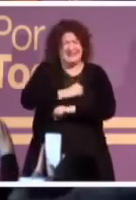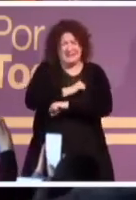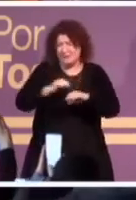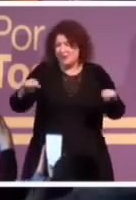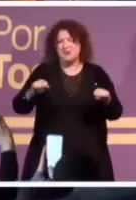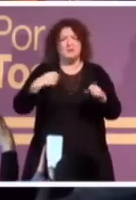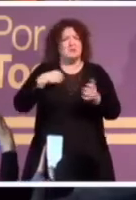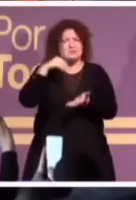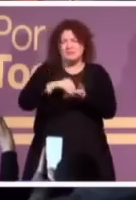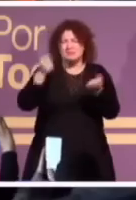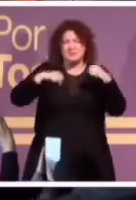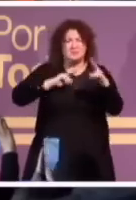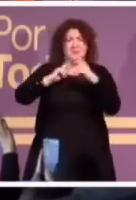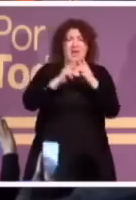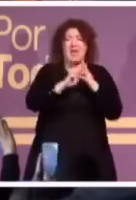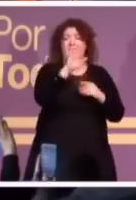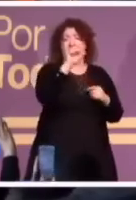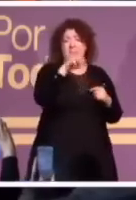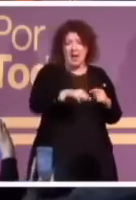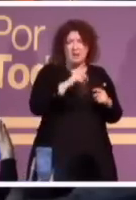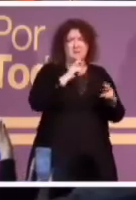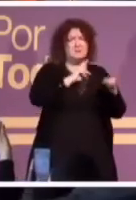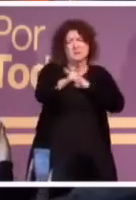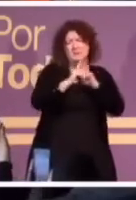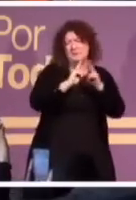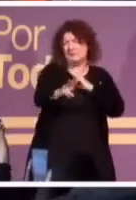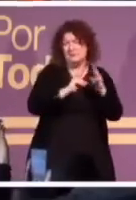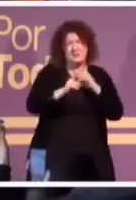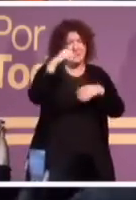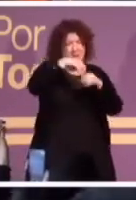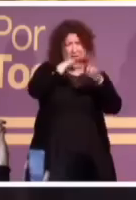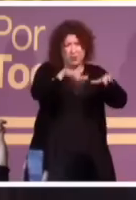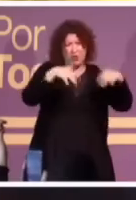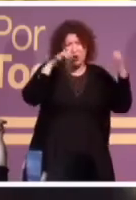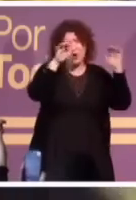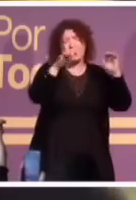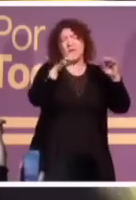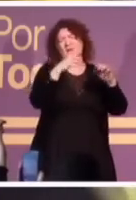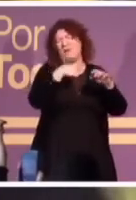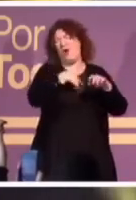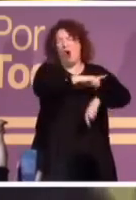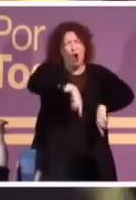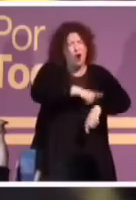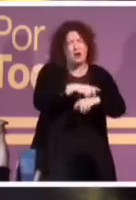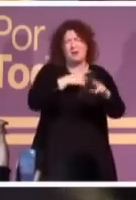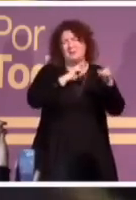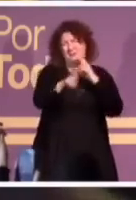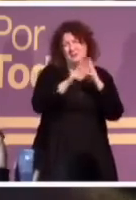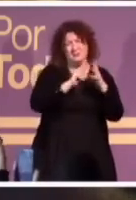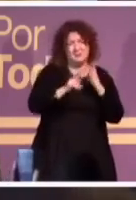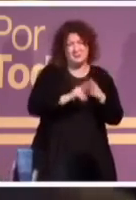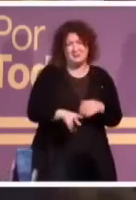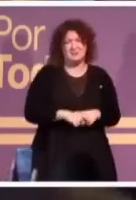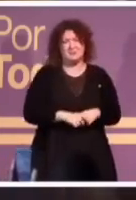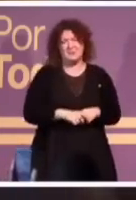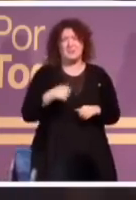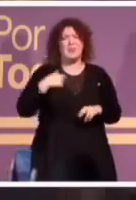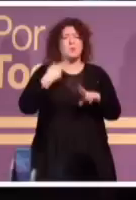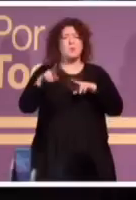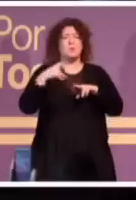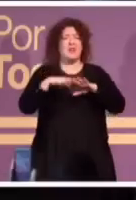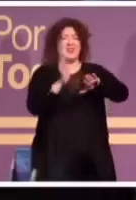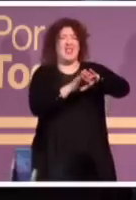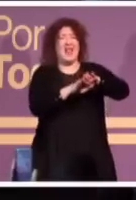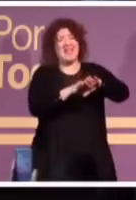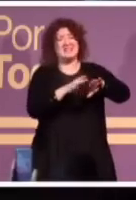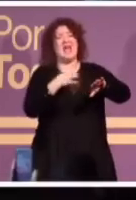las veces que Pam ha tenido que responder en el Congreso durante horas la violencia política de la derecha y de la